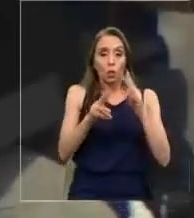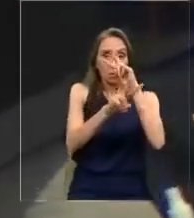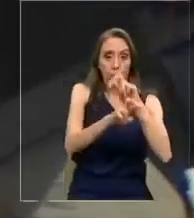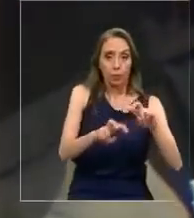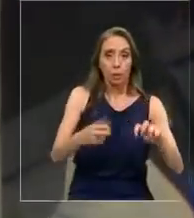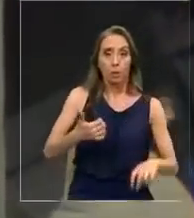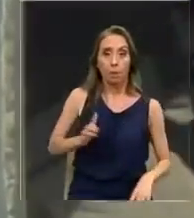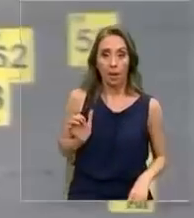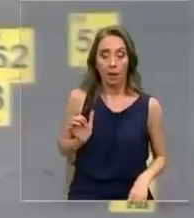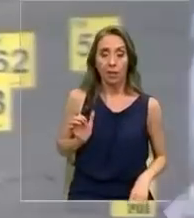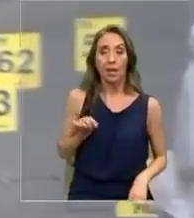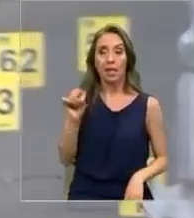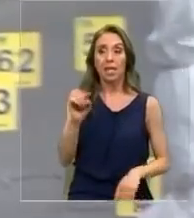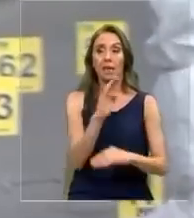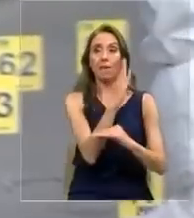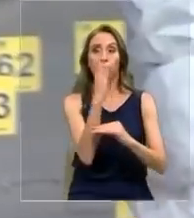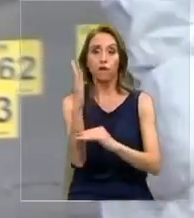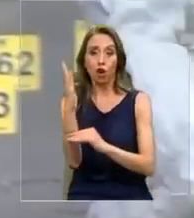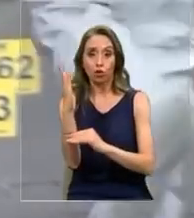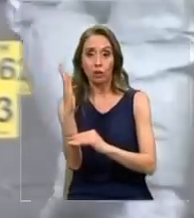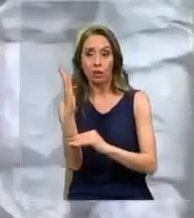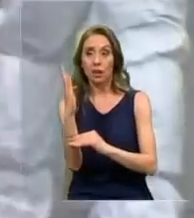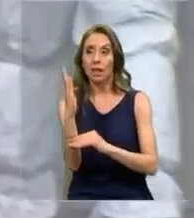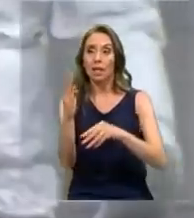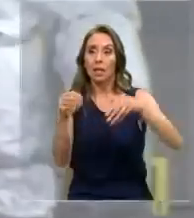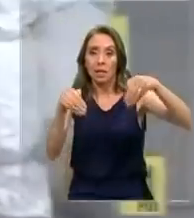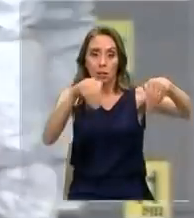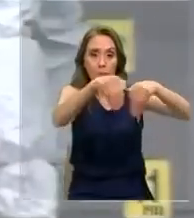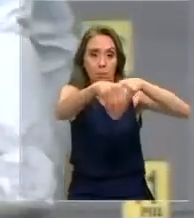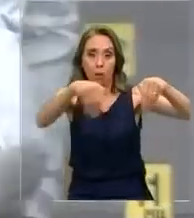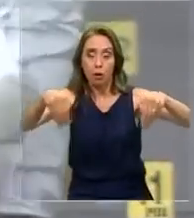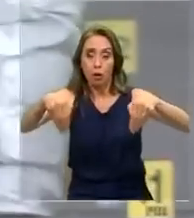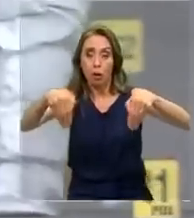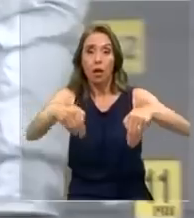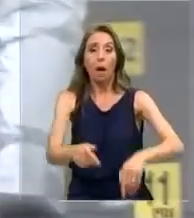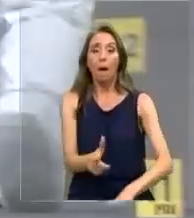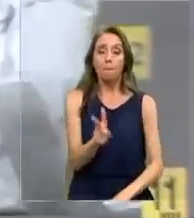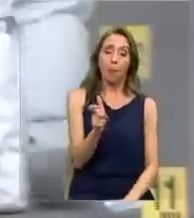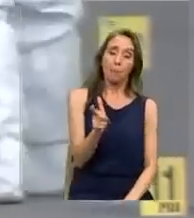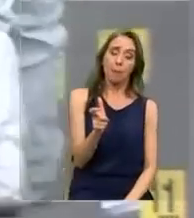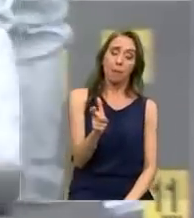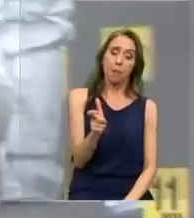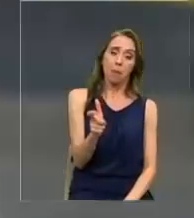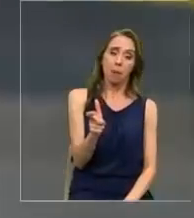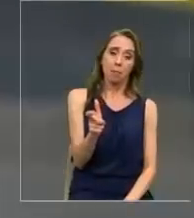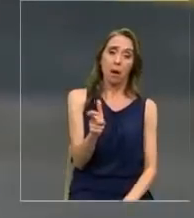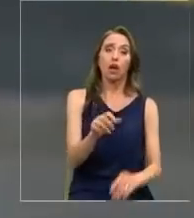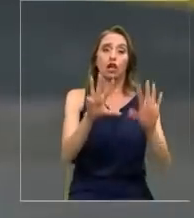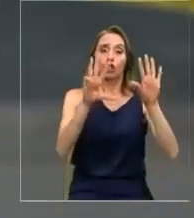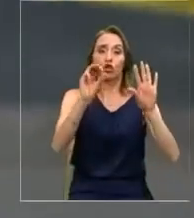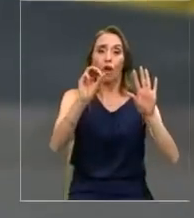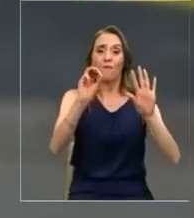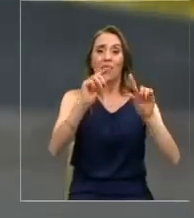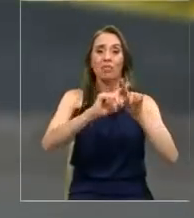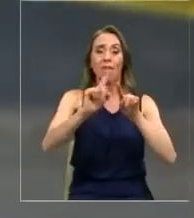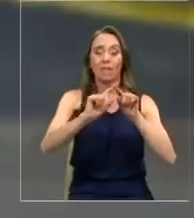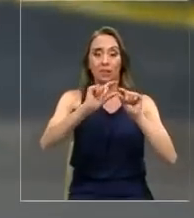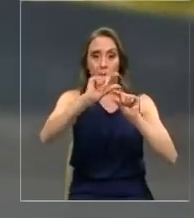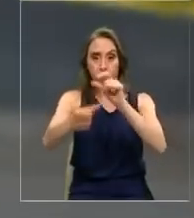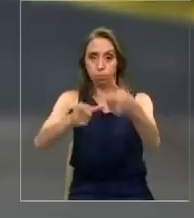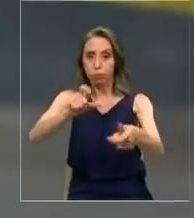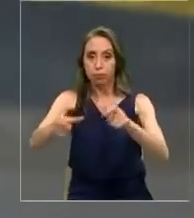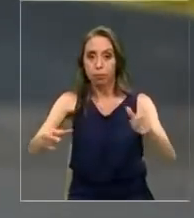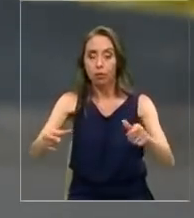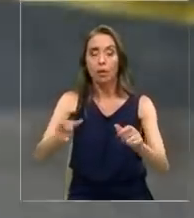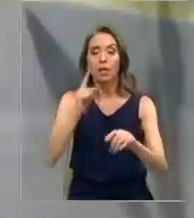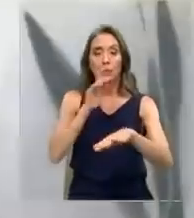de la PDI en este último caso, quienes marcaron más de 90 casquillos de balas percutados por los homicidas que aún se